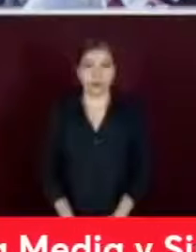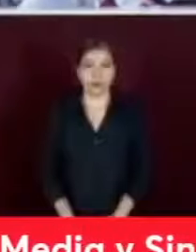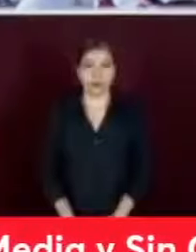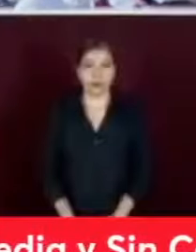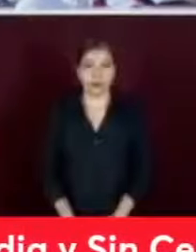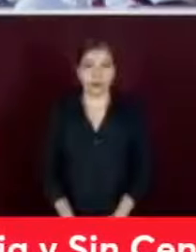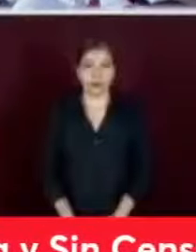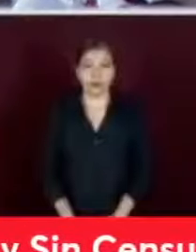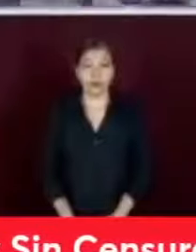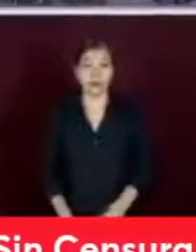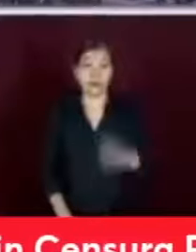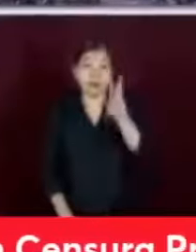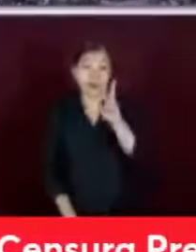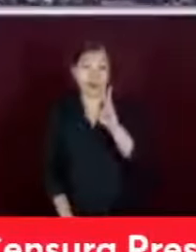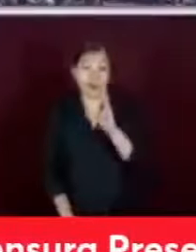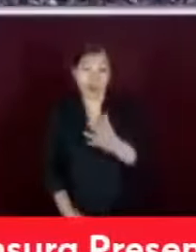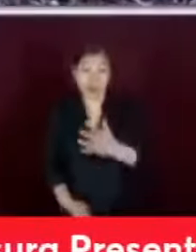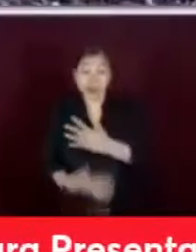El amor